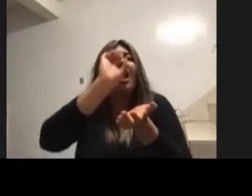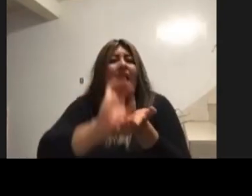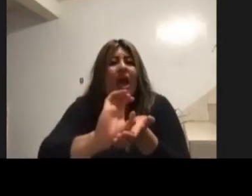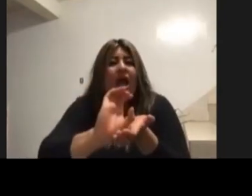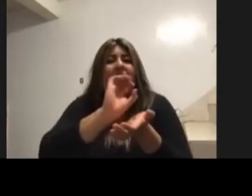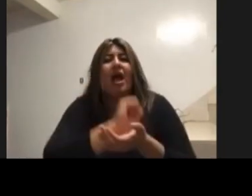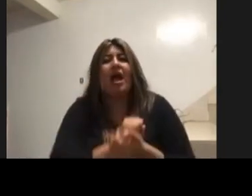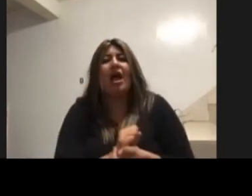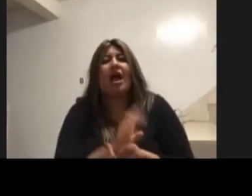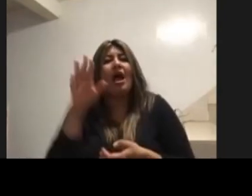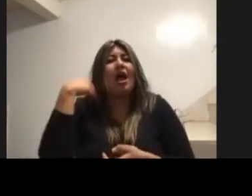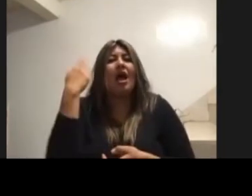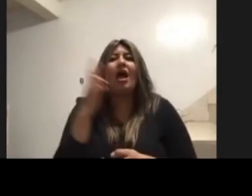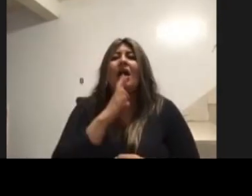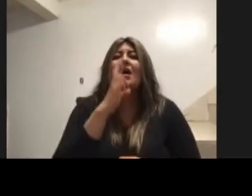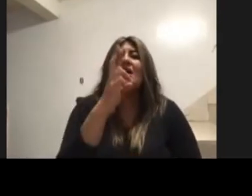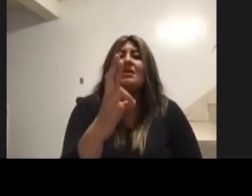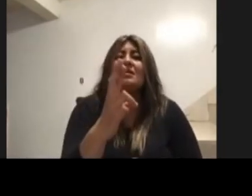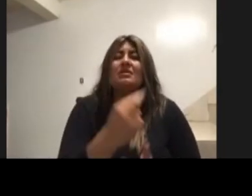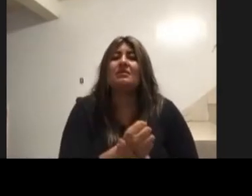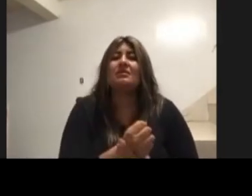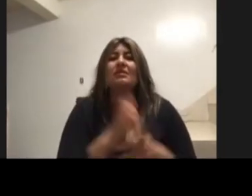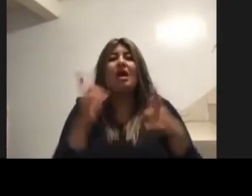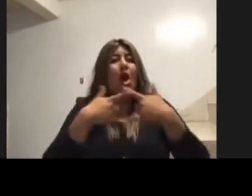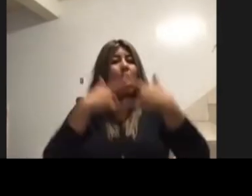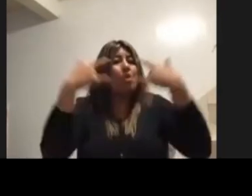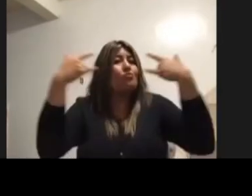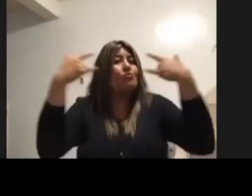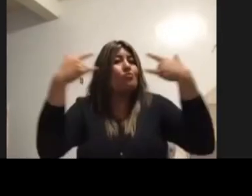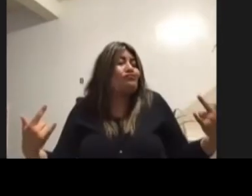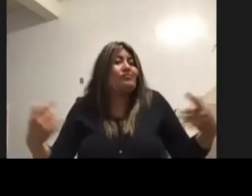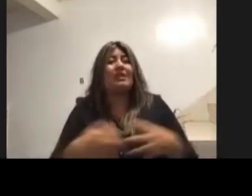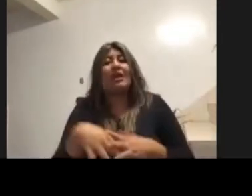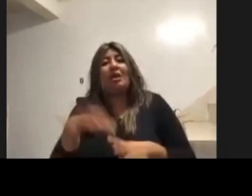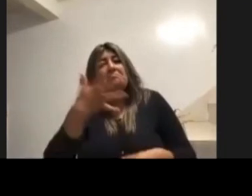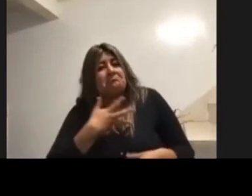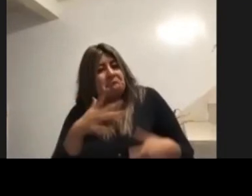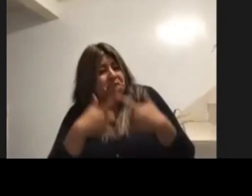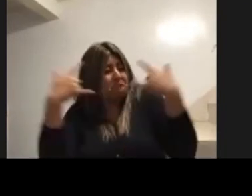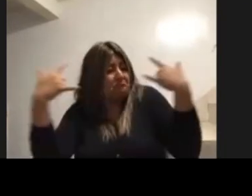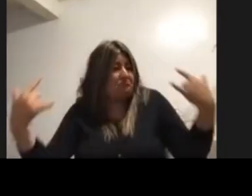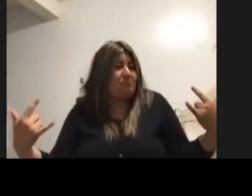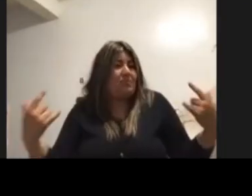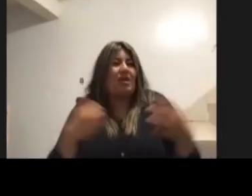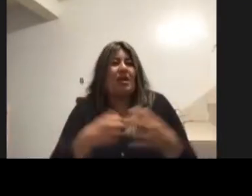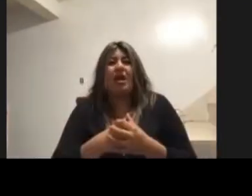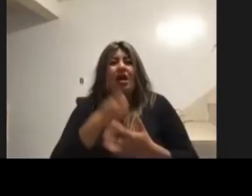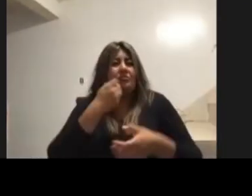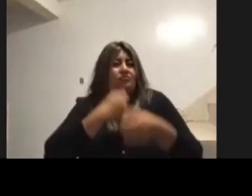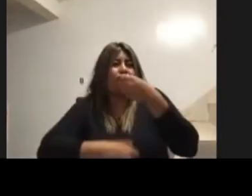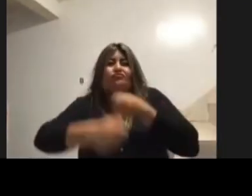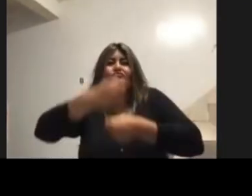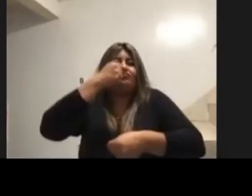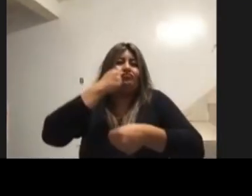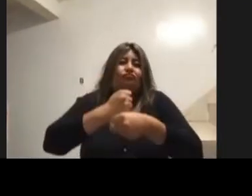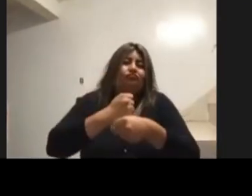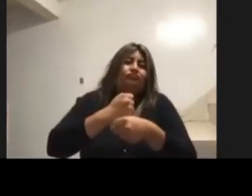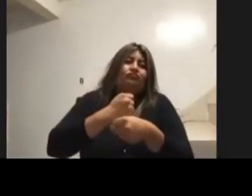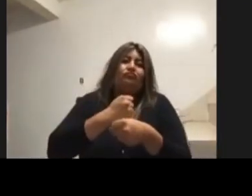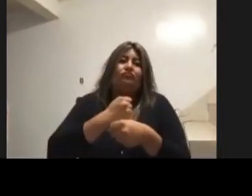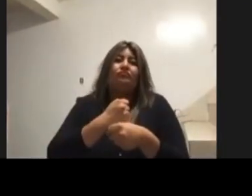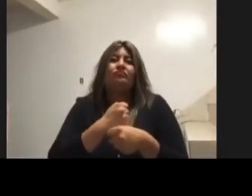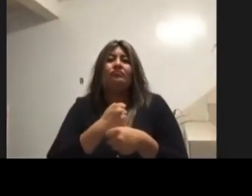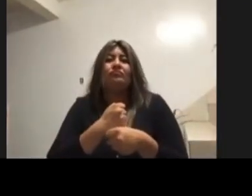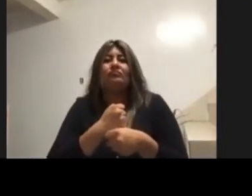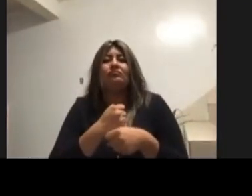quiero responder con una historia, con una experiencia. Hace unos años, un